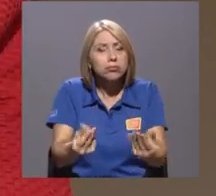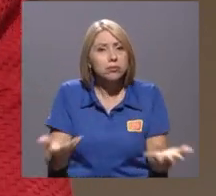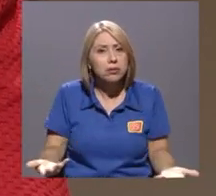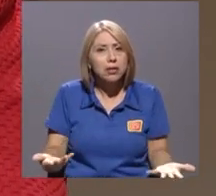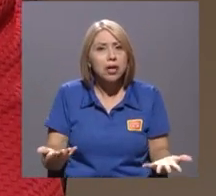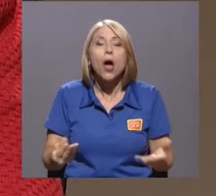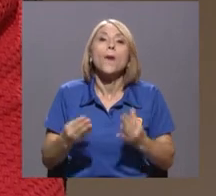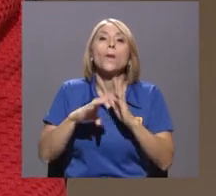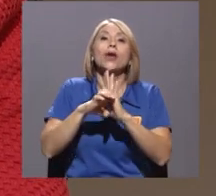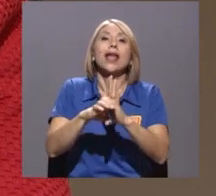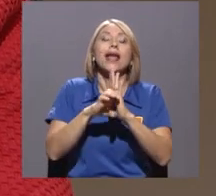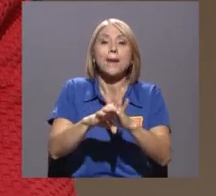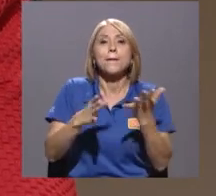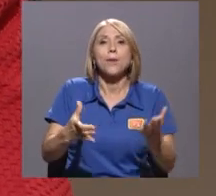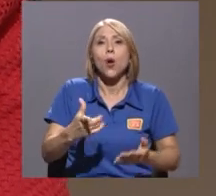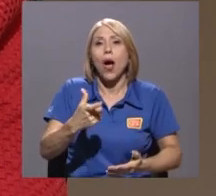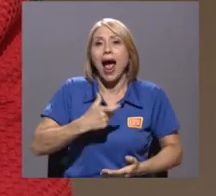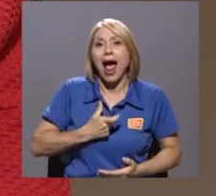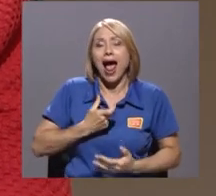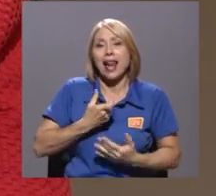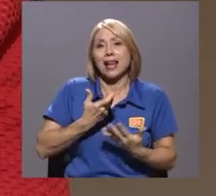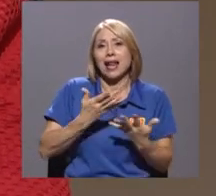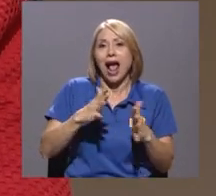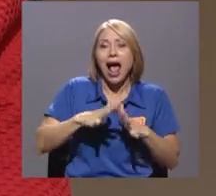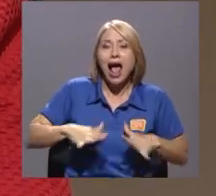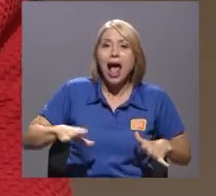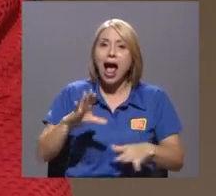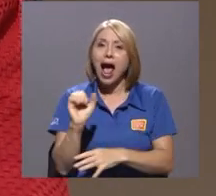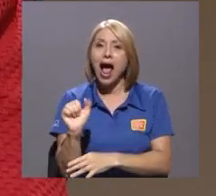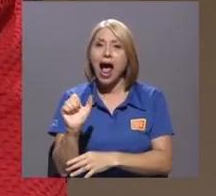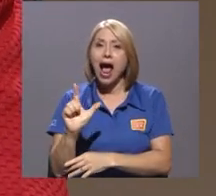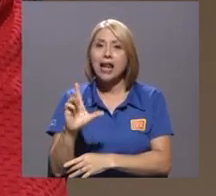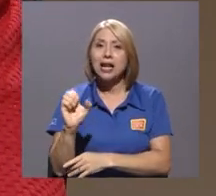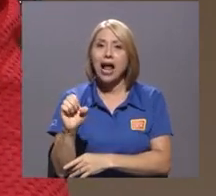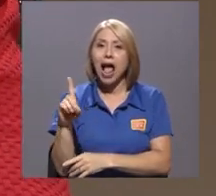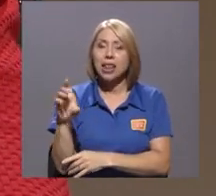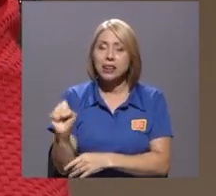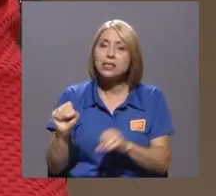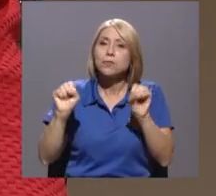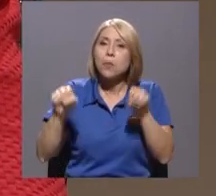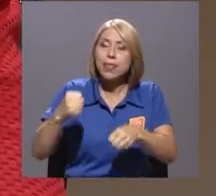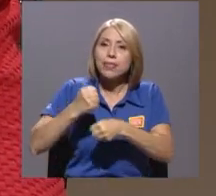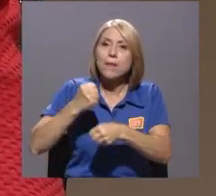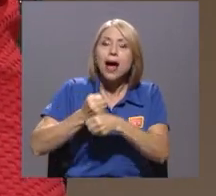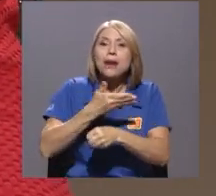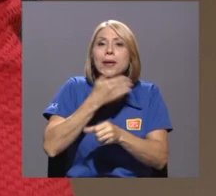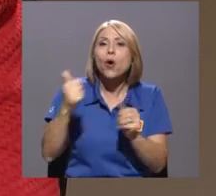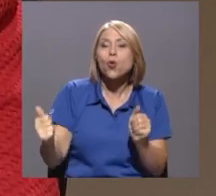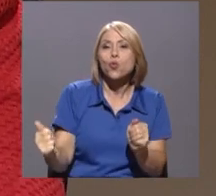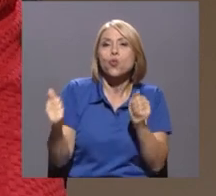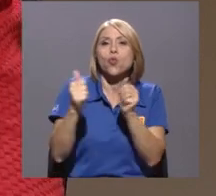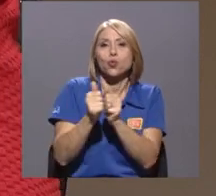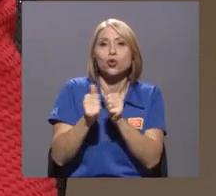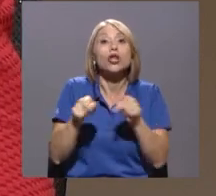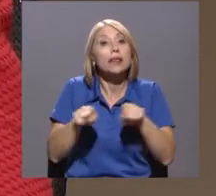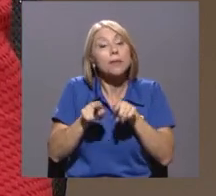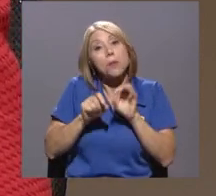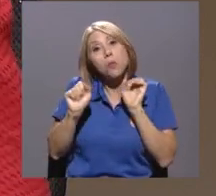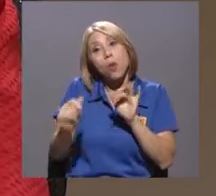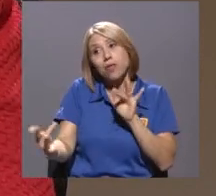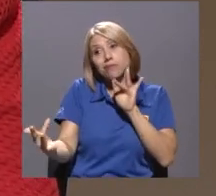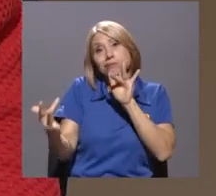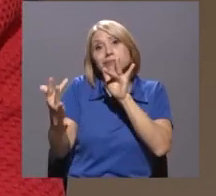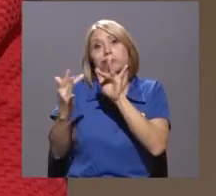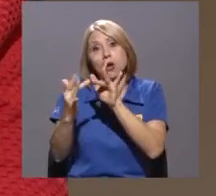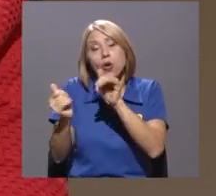alcaldes pueden trabajar mejor juntos y para conectarnos para por ejemplo por un cuenta un puente